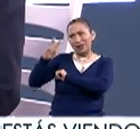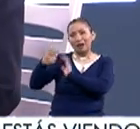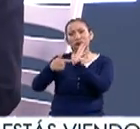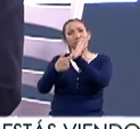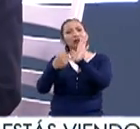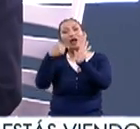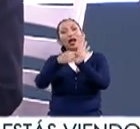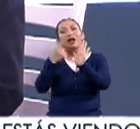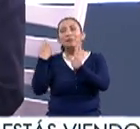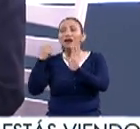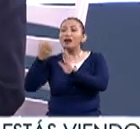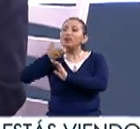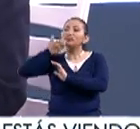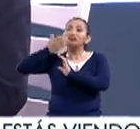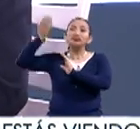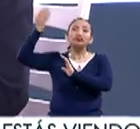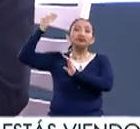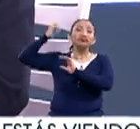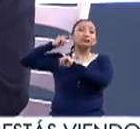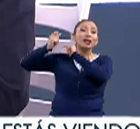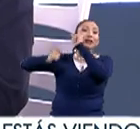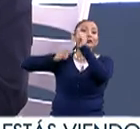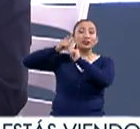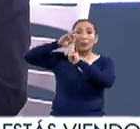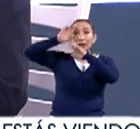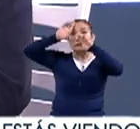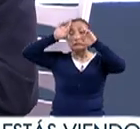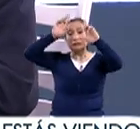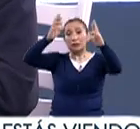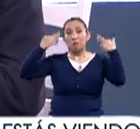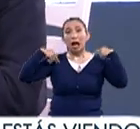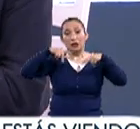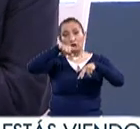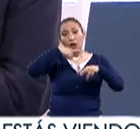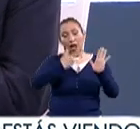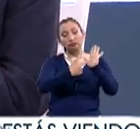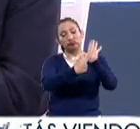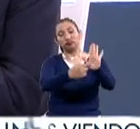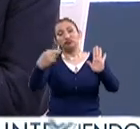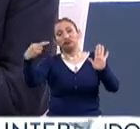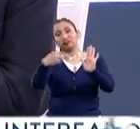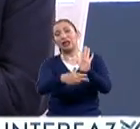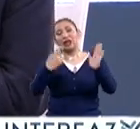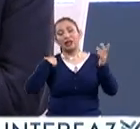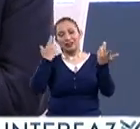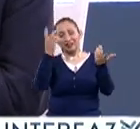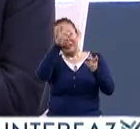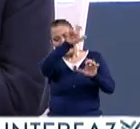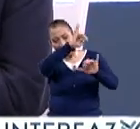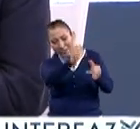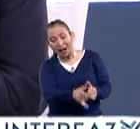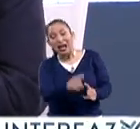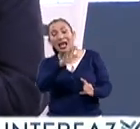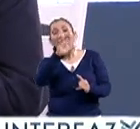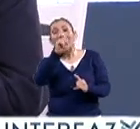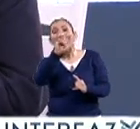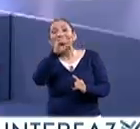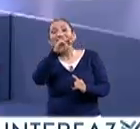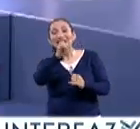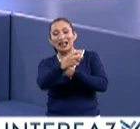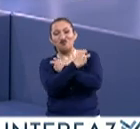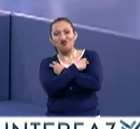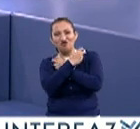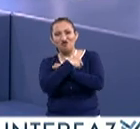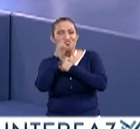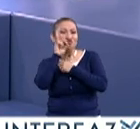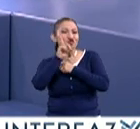hablando de que él viene de esa tradición, pero también está rindiendo un homenaje al maestro que fijó, entre otras, esa figura. La Catrina que actualmente